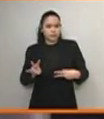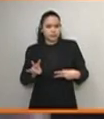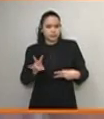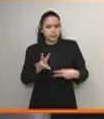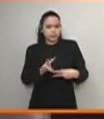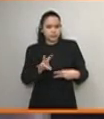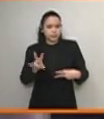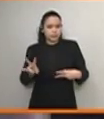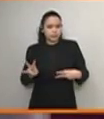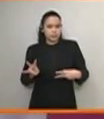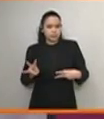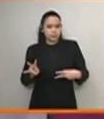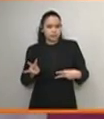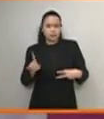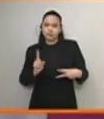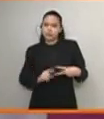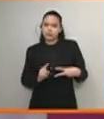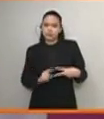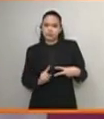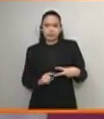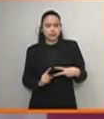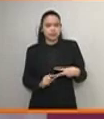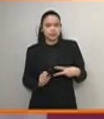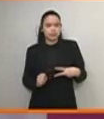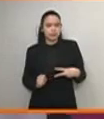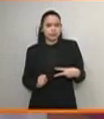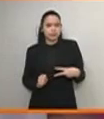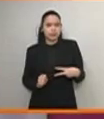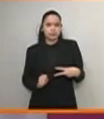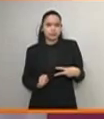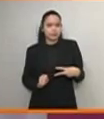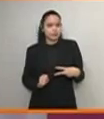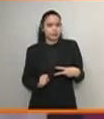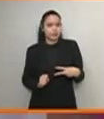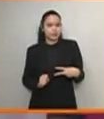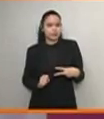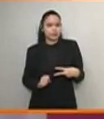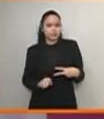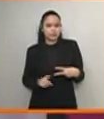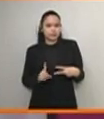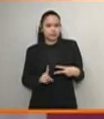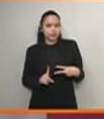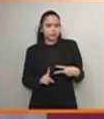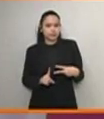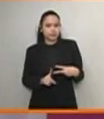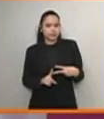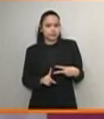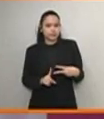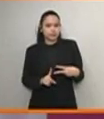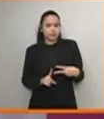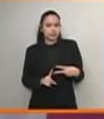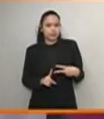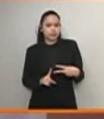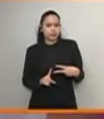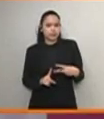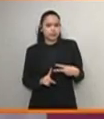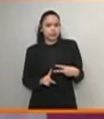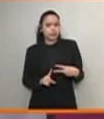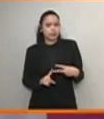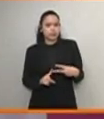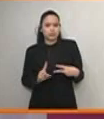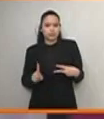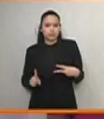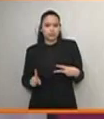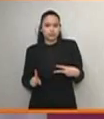favorecido es el 77 segundo número favorecido en su primer dígito este es el 1 segundo físico este es el